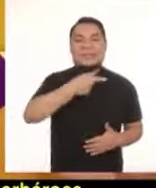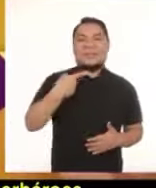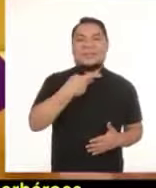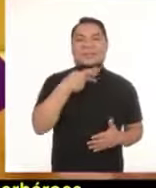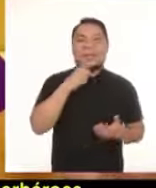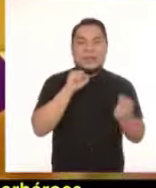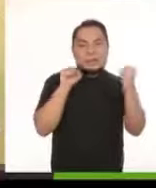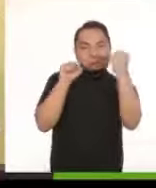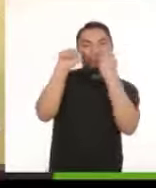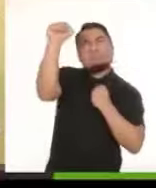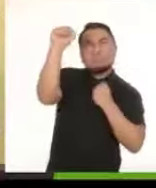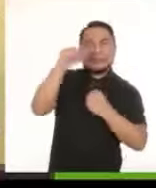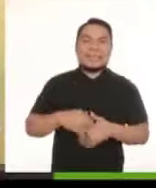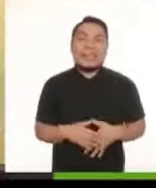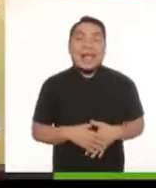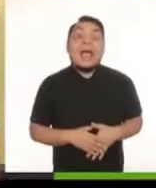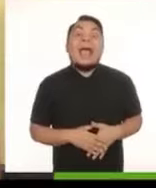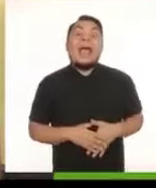en superhéroes!